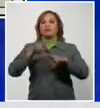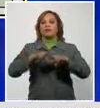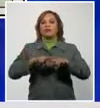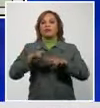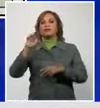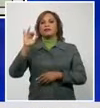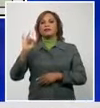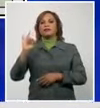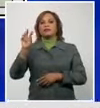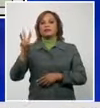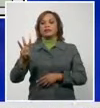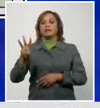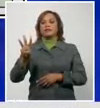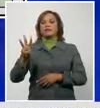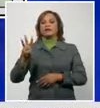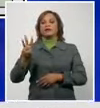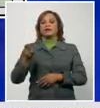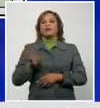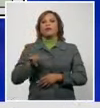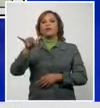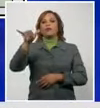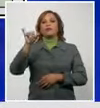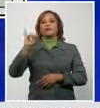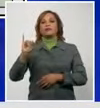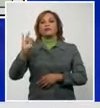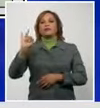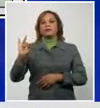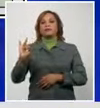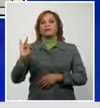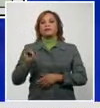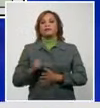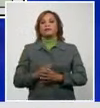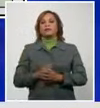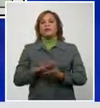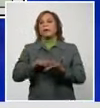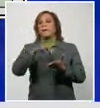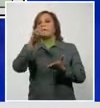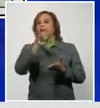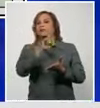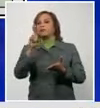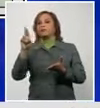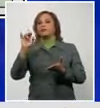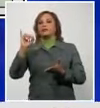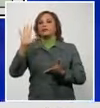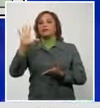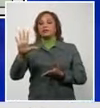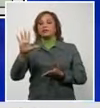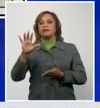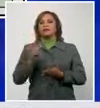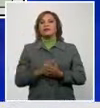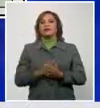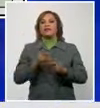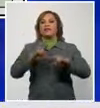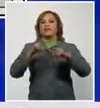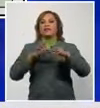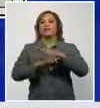73, Boyero 67, Plaza 65, Habana del Este